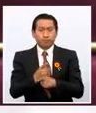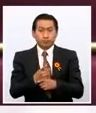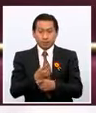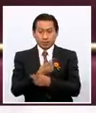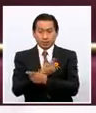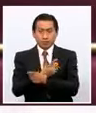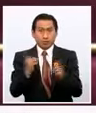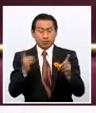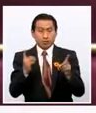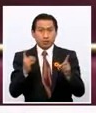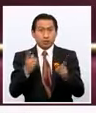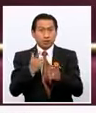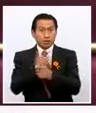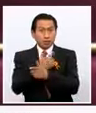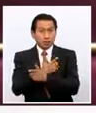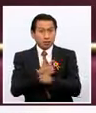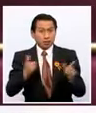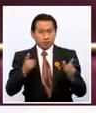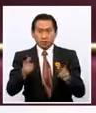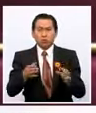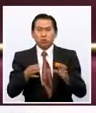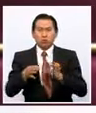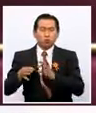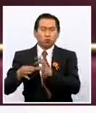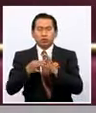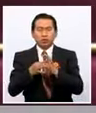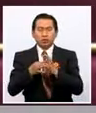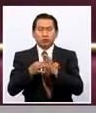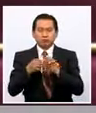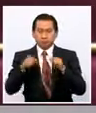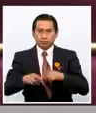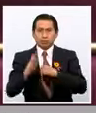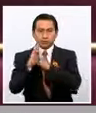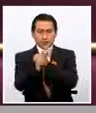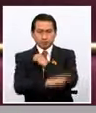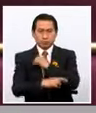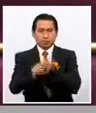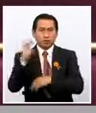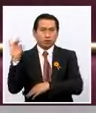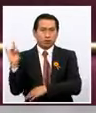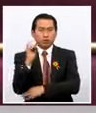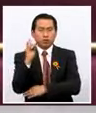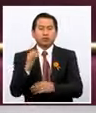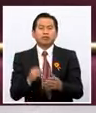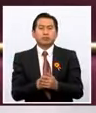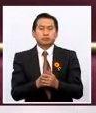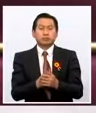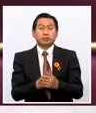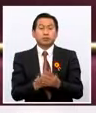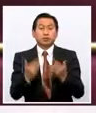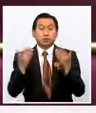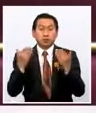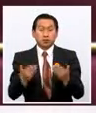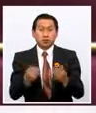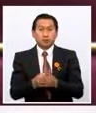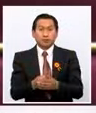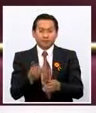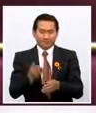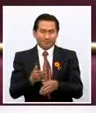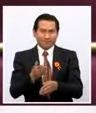la libertad y la unidad de la república de bolivia y ahora antes de